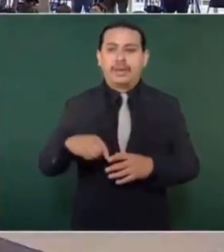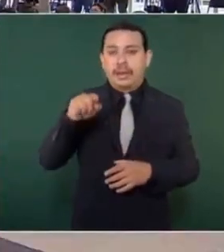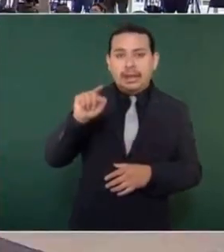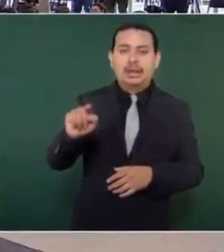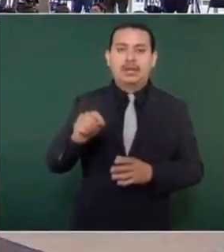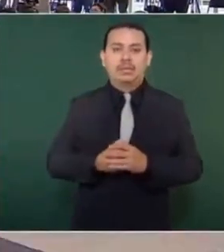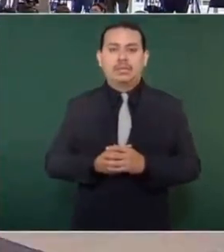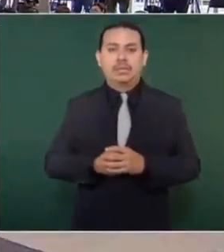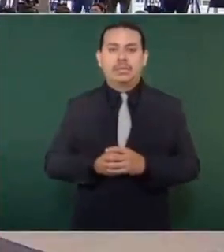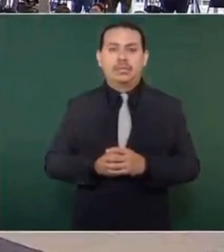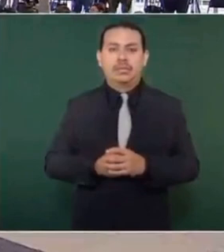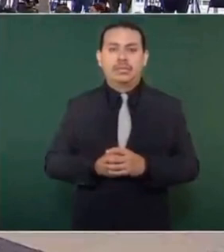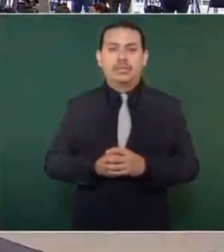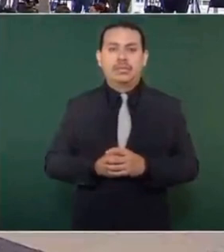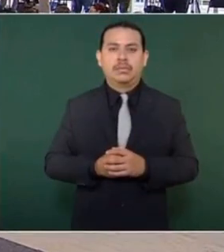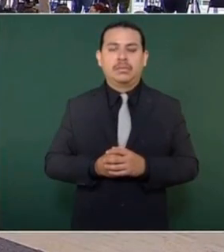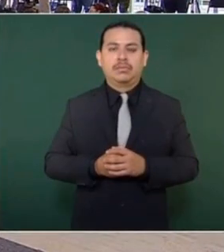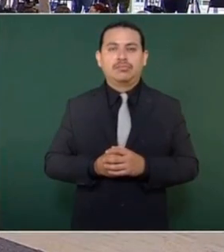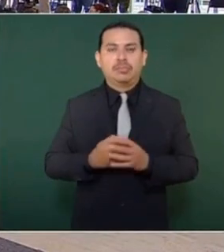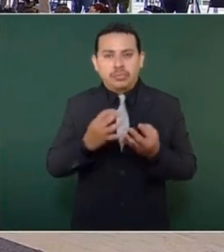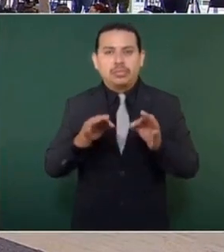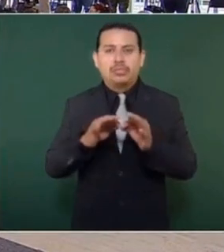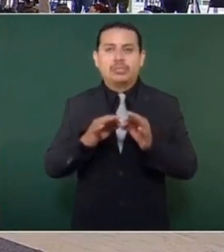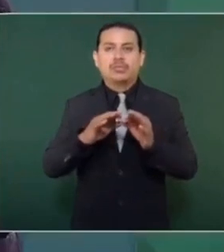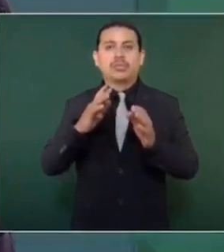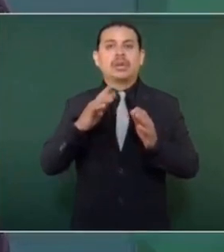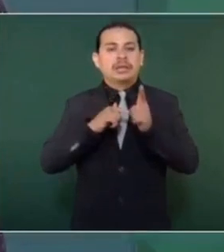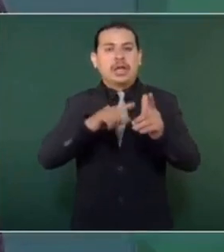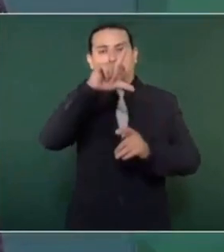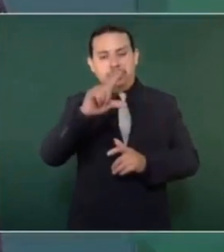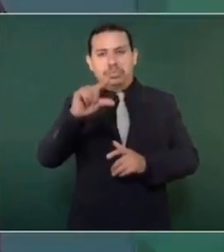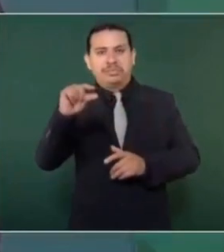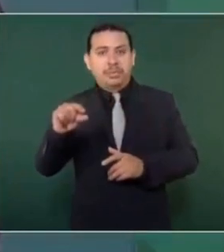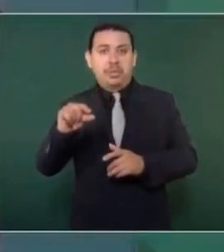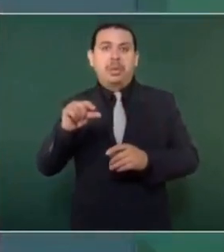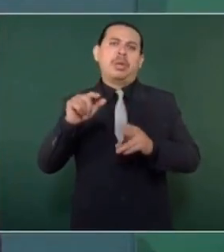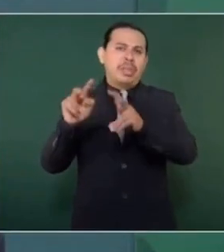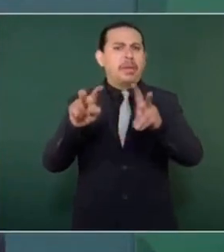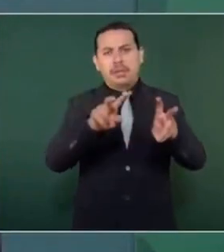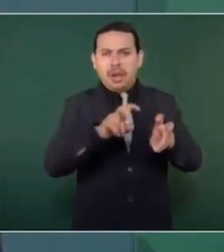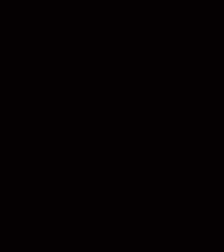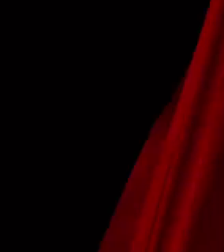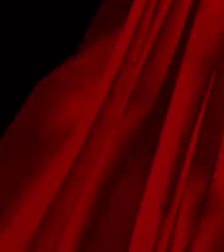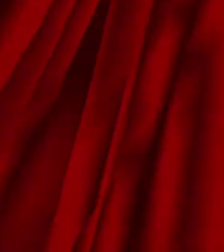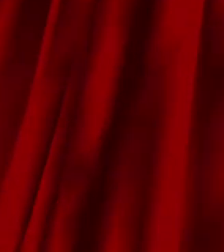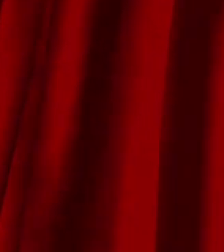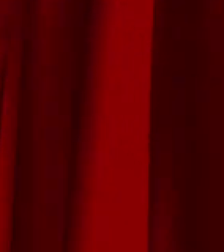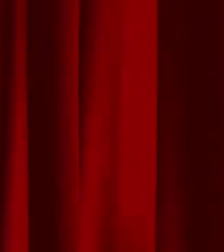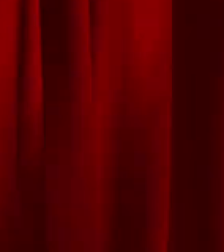que hay una tendencia a la baja en la mayoría de los delitos.